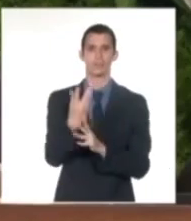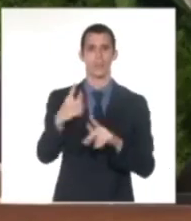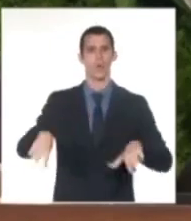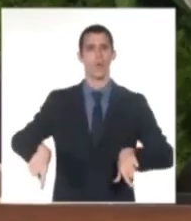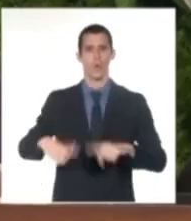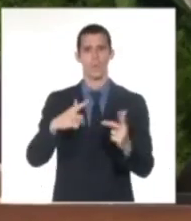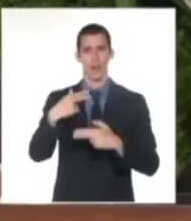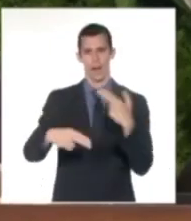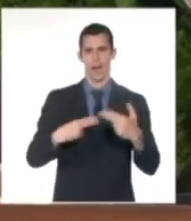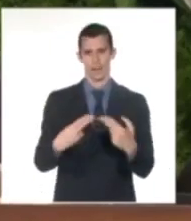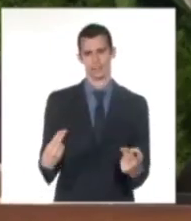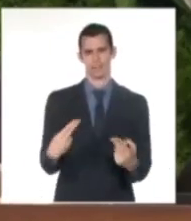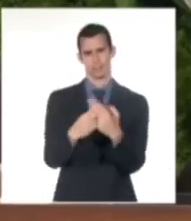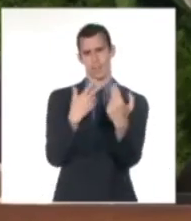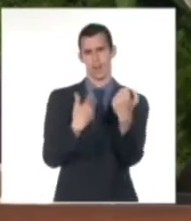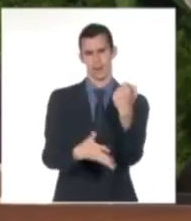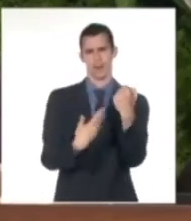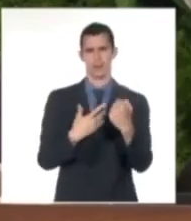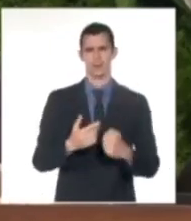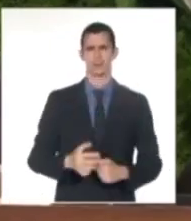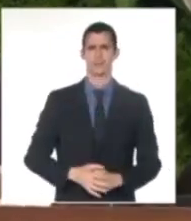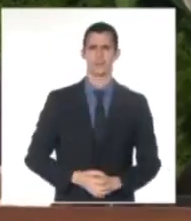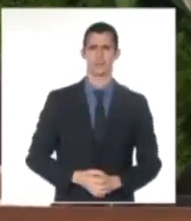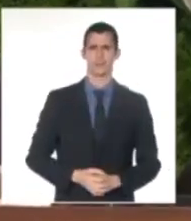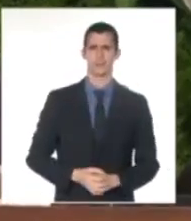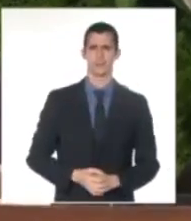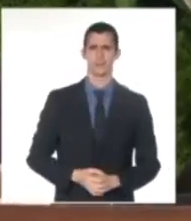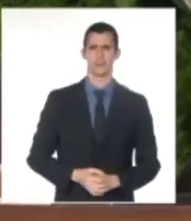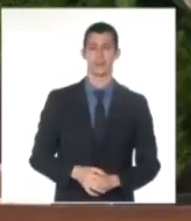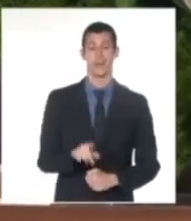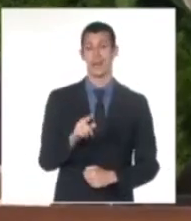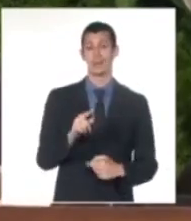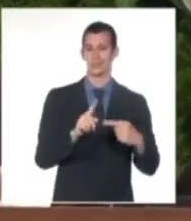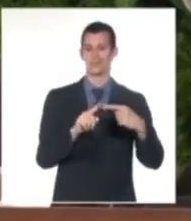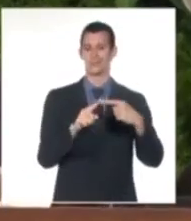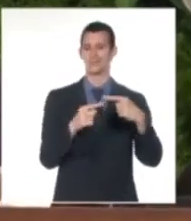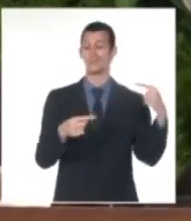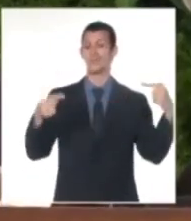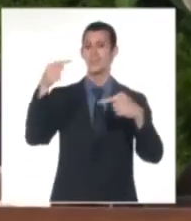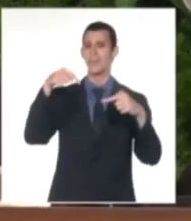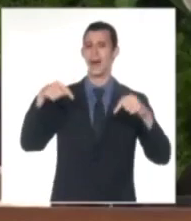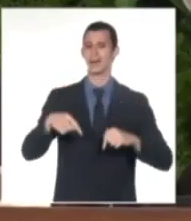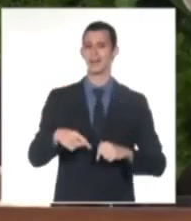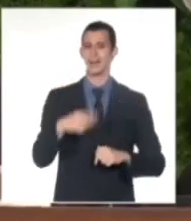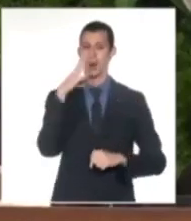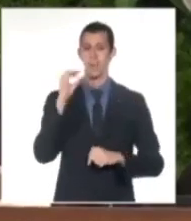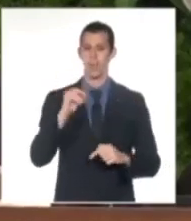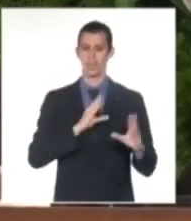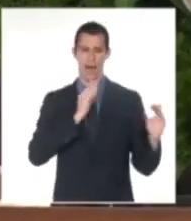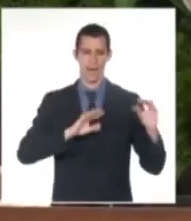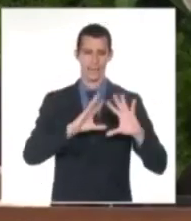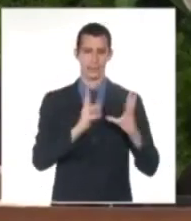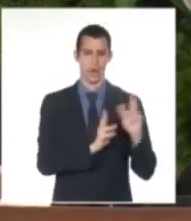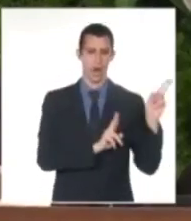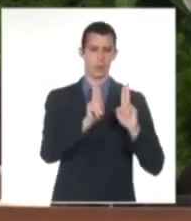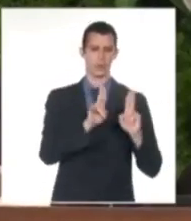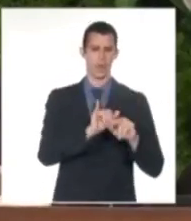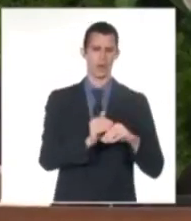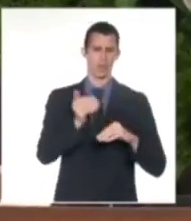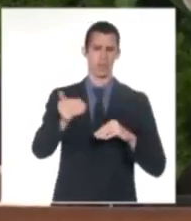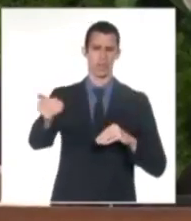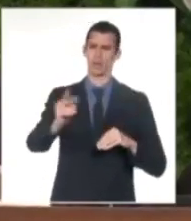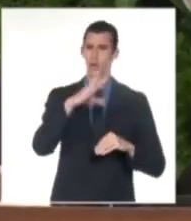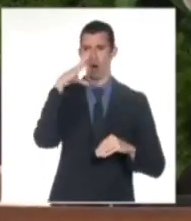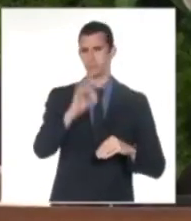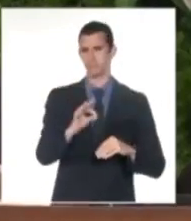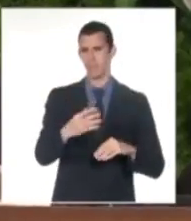es el primer mérito de esta cita. Su sentido de la urgencia que nos imponen los desafiantes problemas de los tiempos que corren. Por